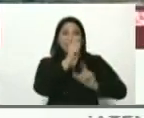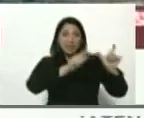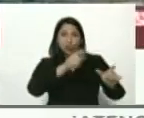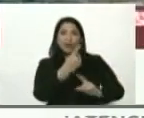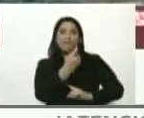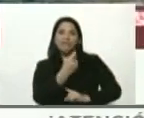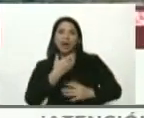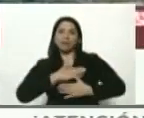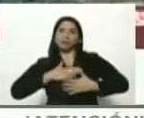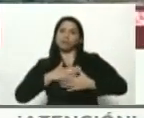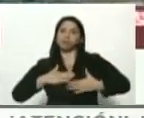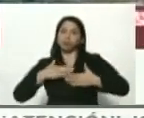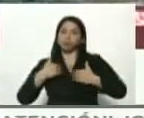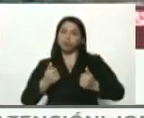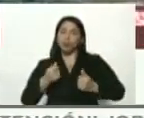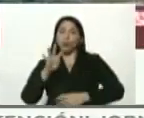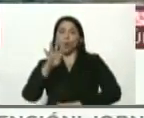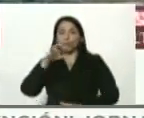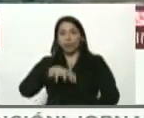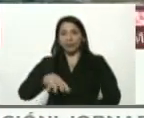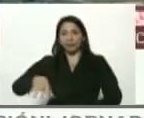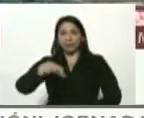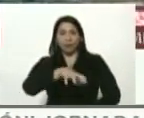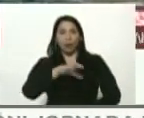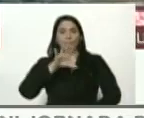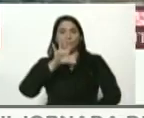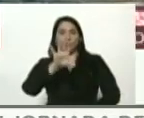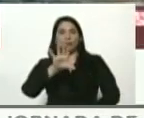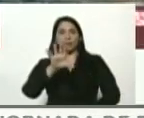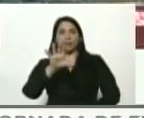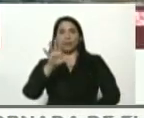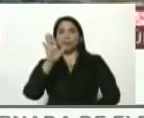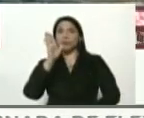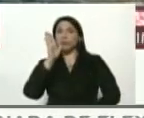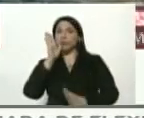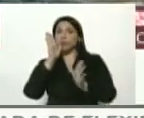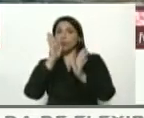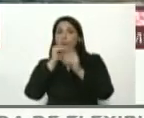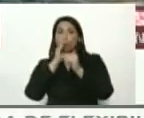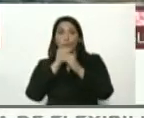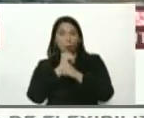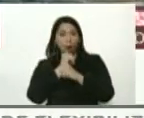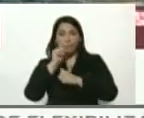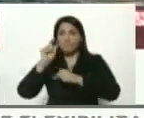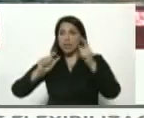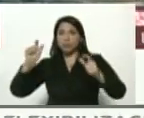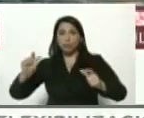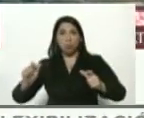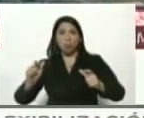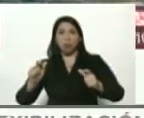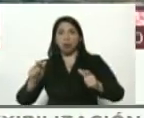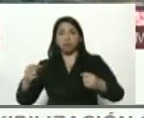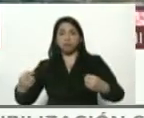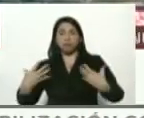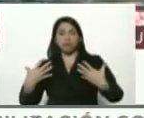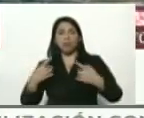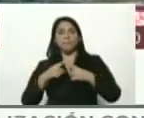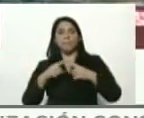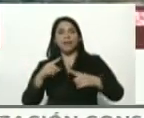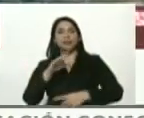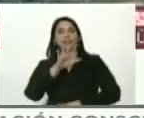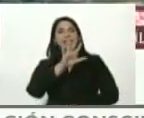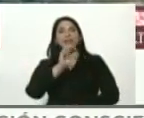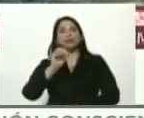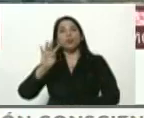Ya tenemos 4 estados en el país que no tienen casos activos, pero de los